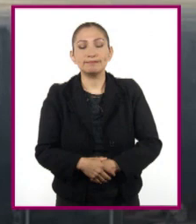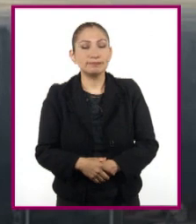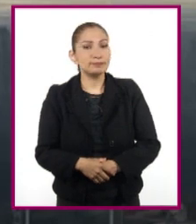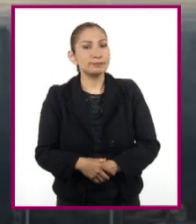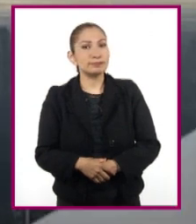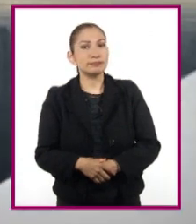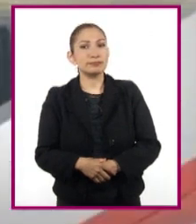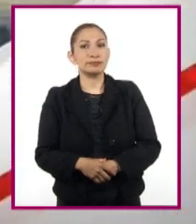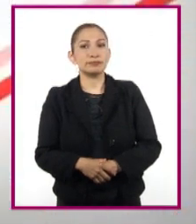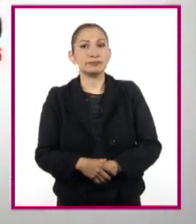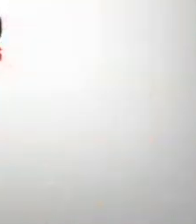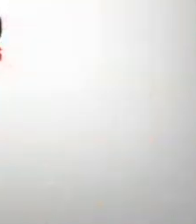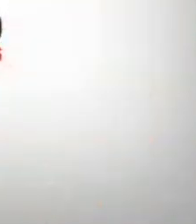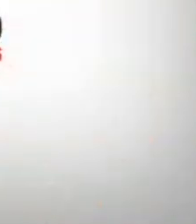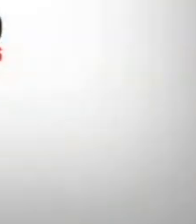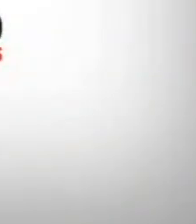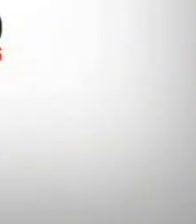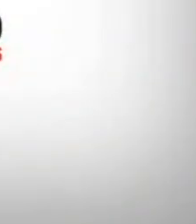naturales.